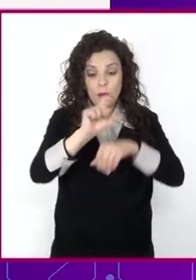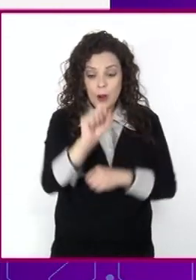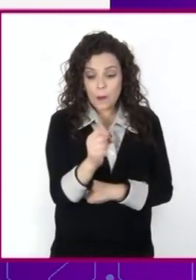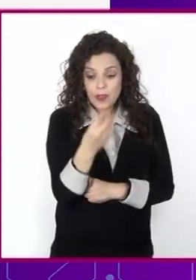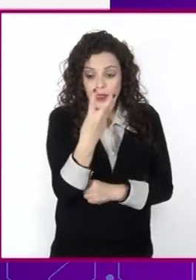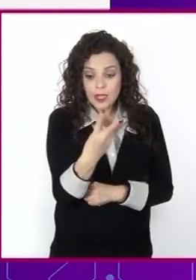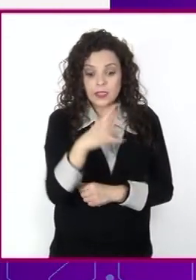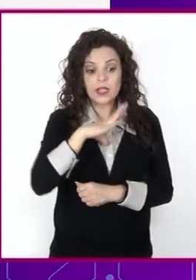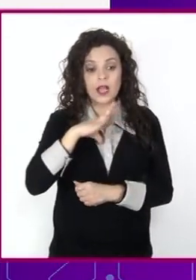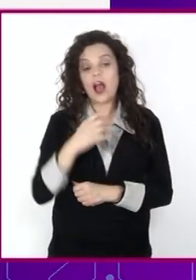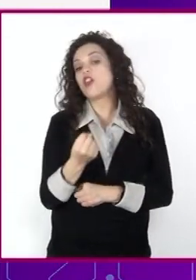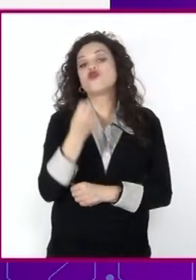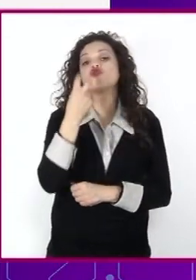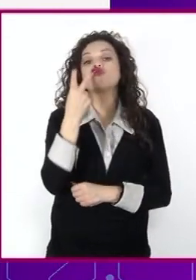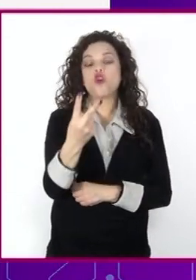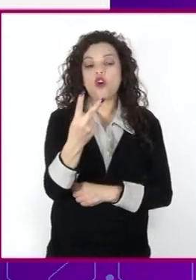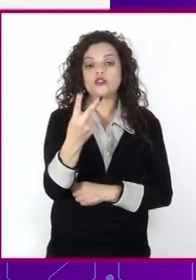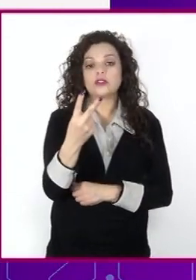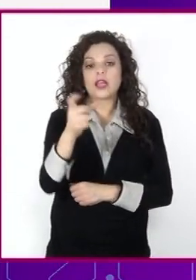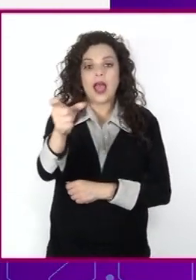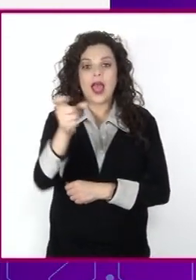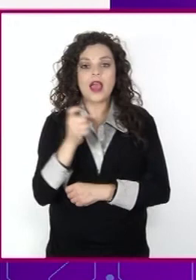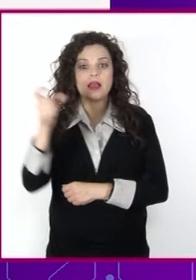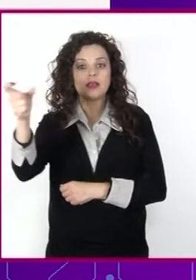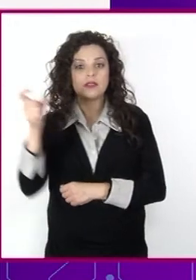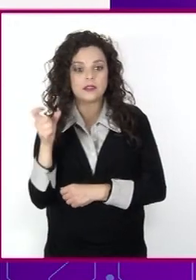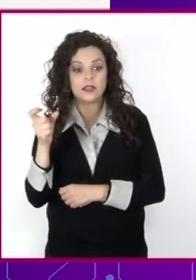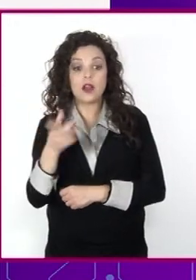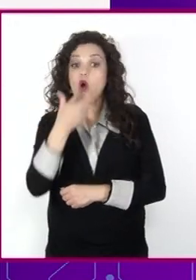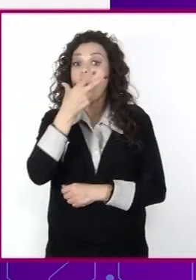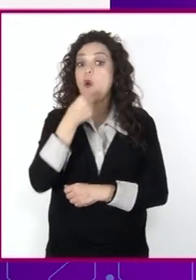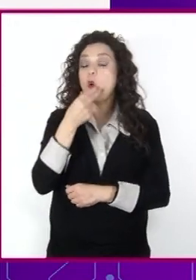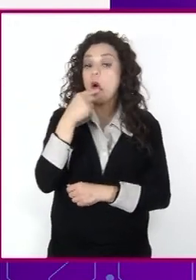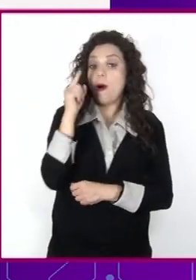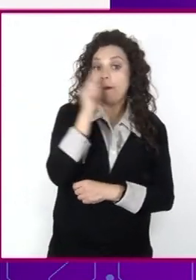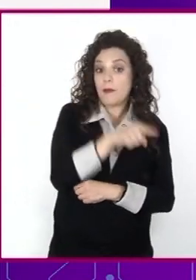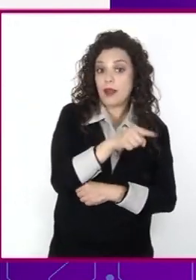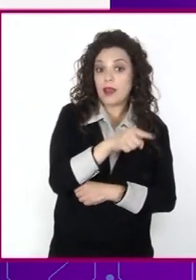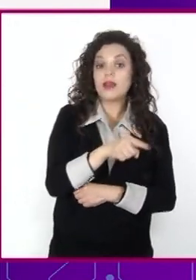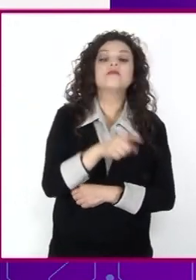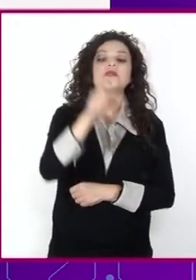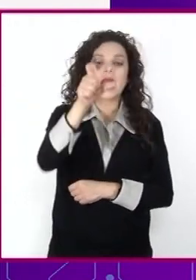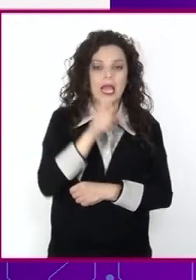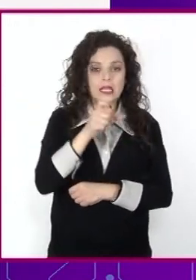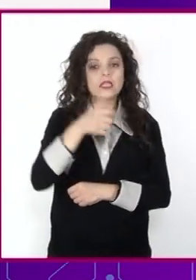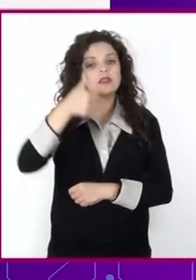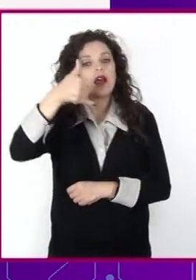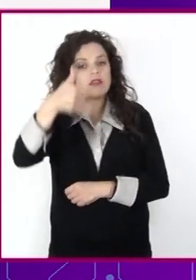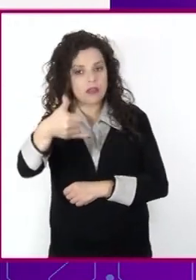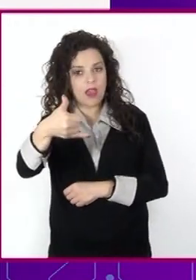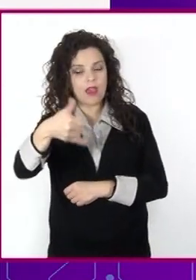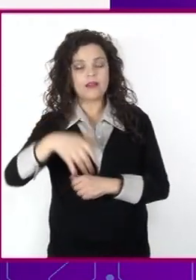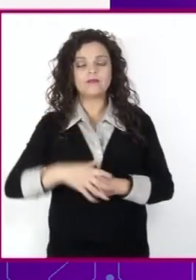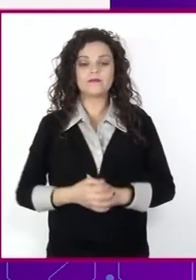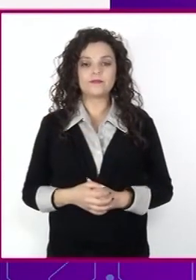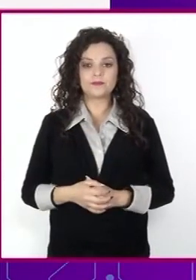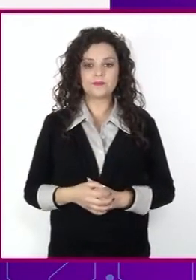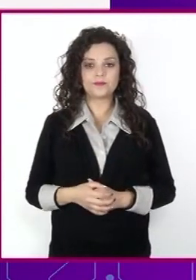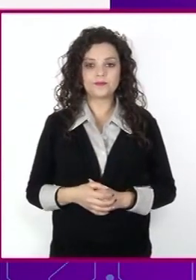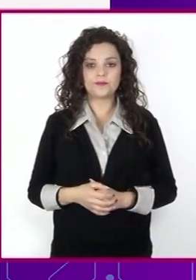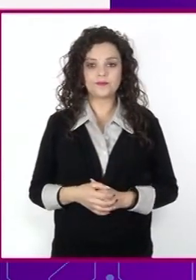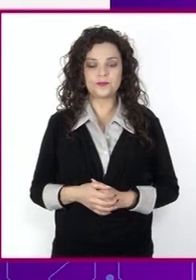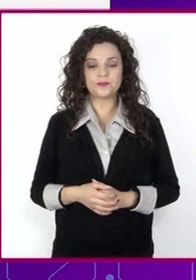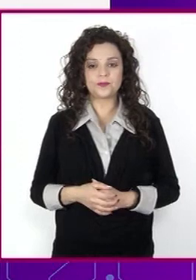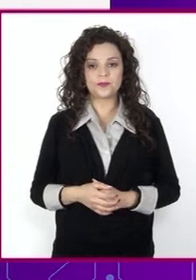encontramos 2 cromosomas sexuales X, mientras que en el caso masculino, uno X y el otro